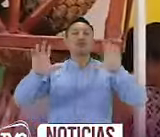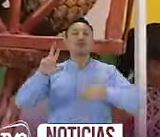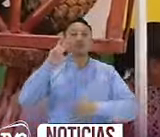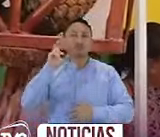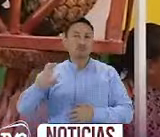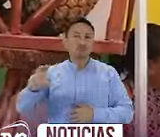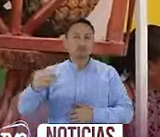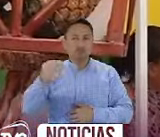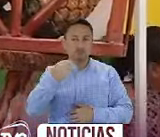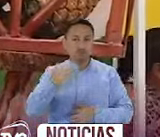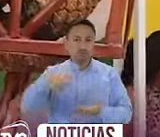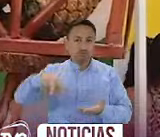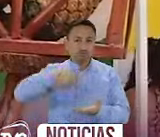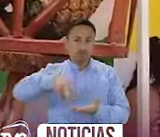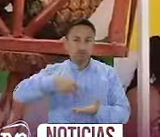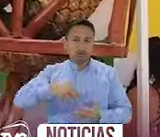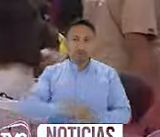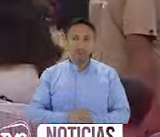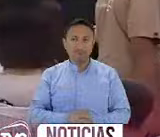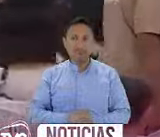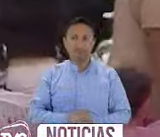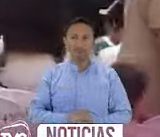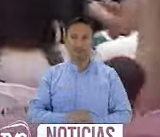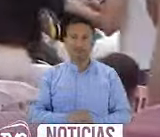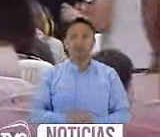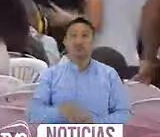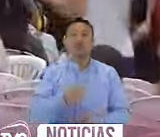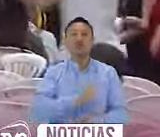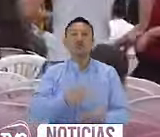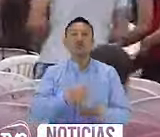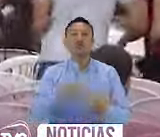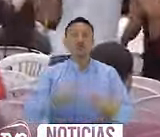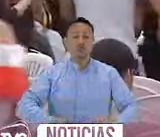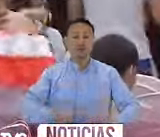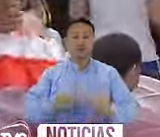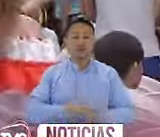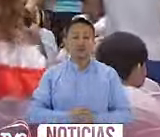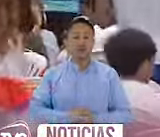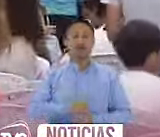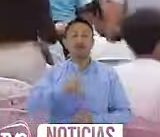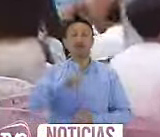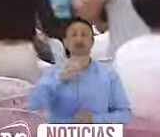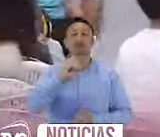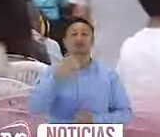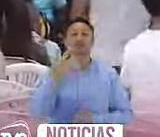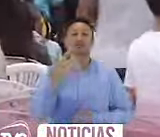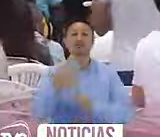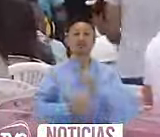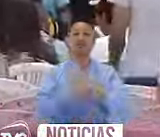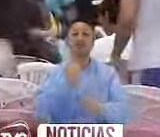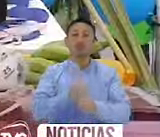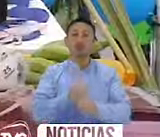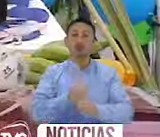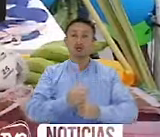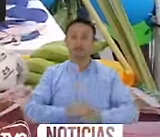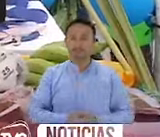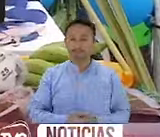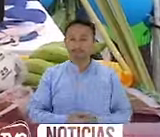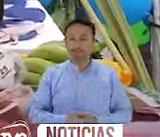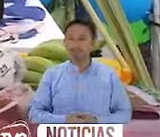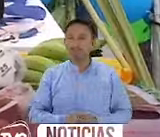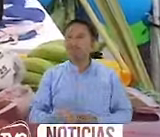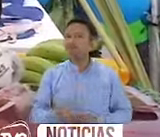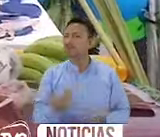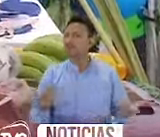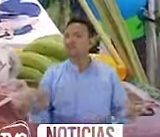folclórica denominada Guayas Vive, 204 años, historia que inspira. El evento se lo realizó